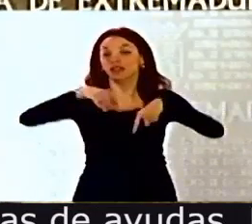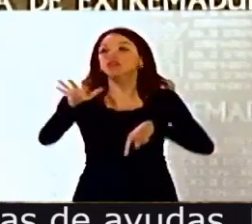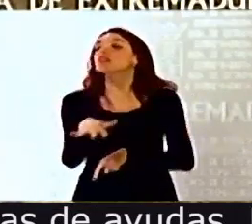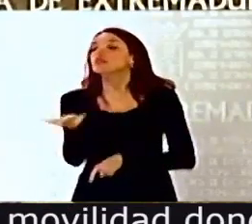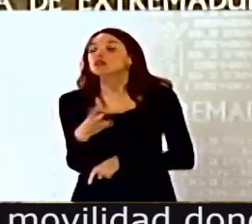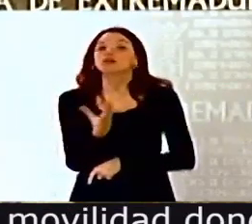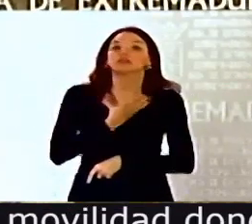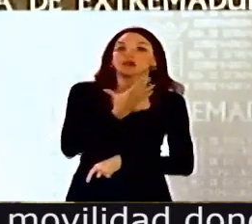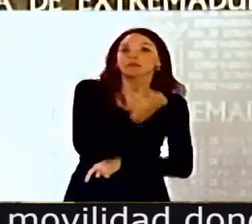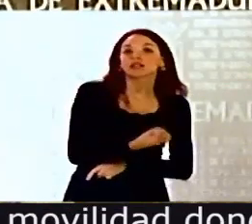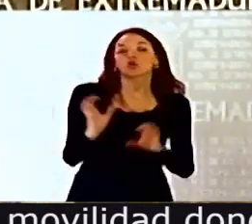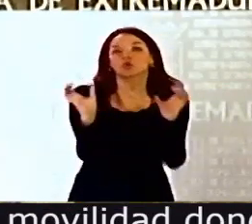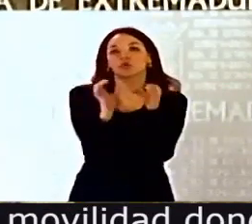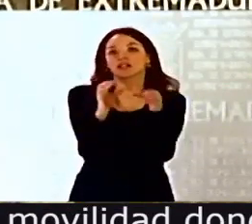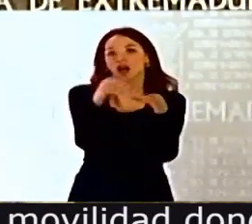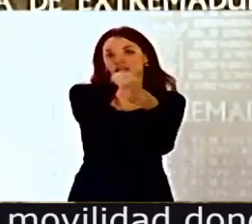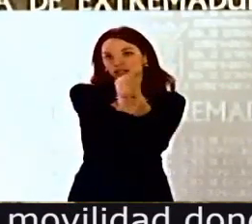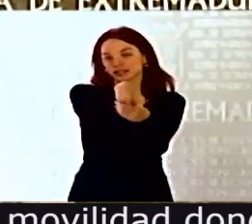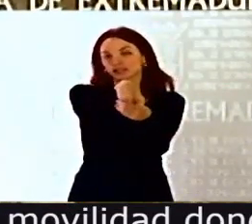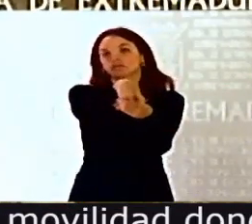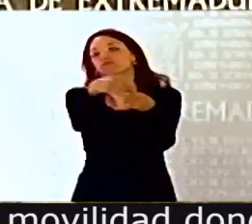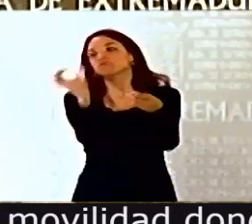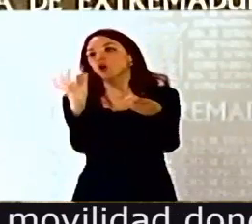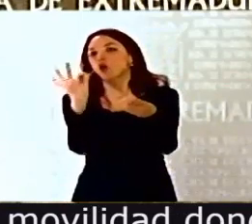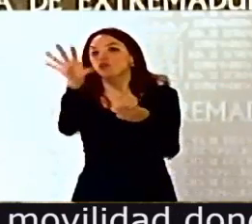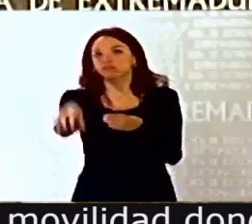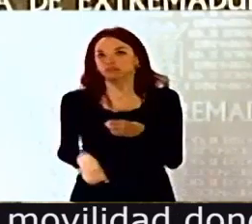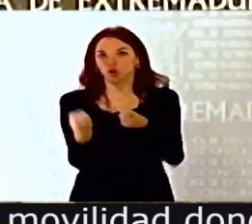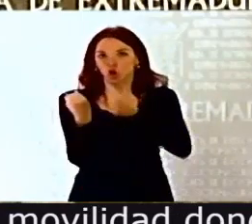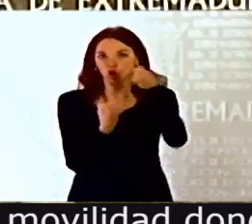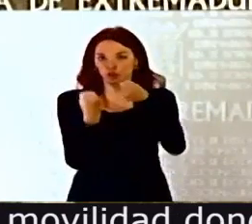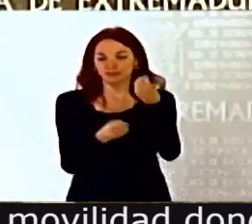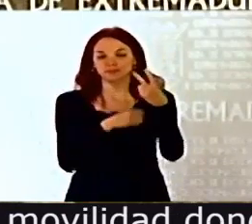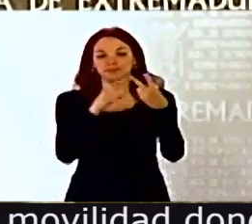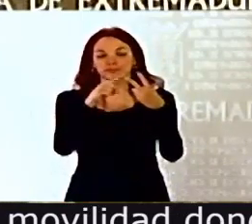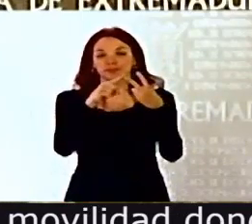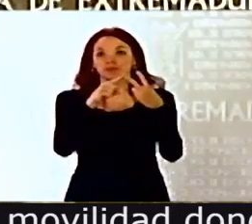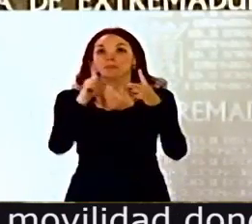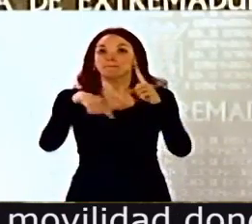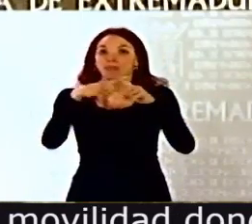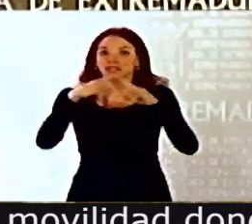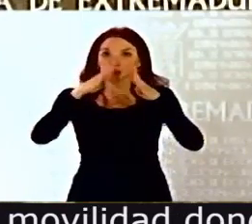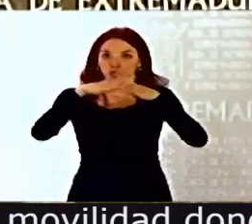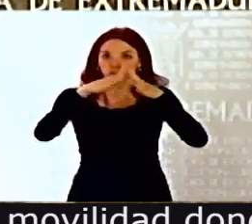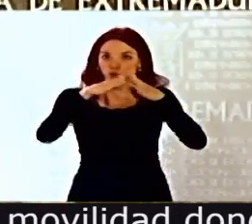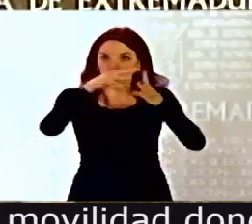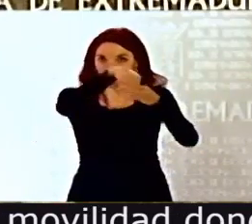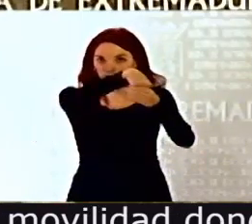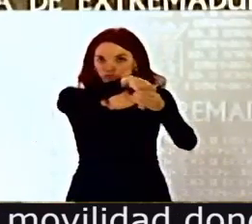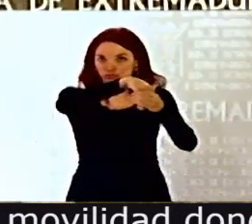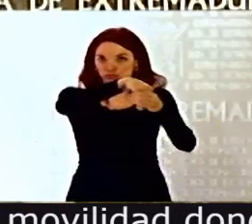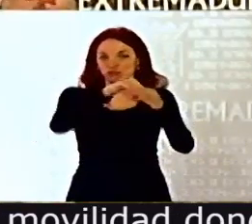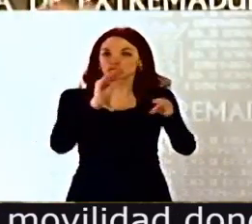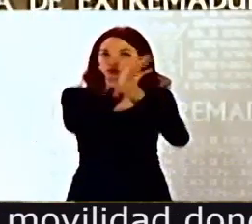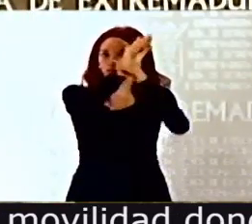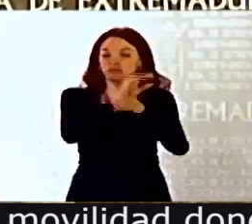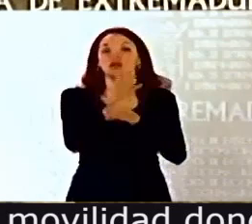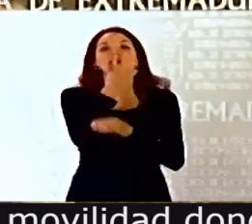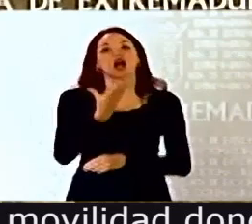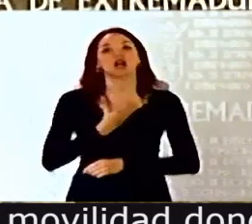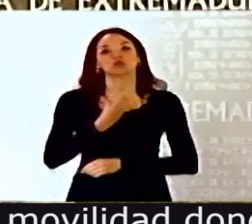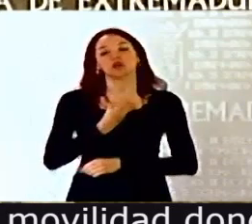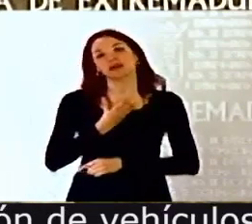en las mancomunidades, adquisición de vehículos e infraestructuras de recarga. Esto afecta a los